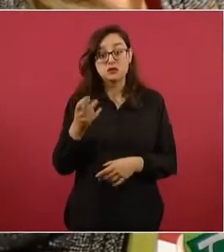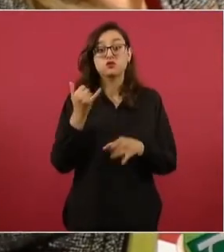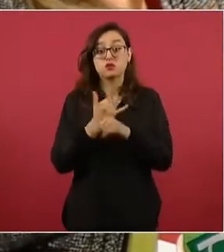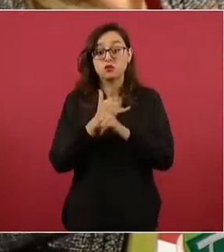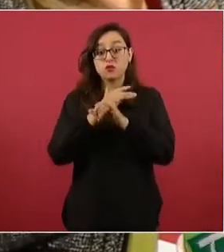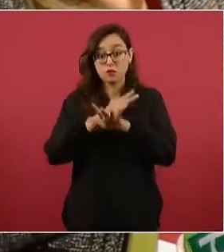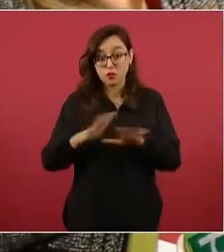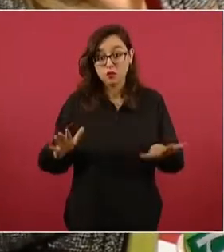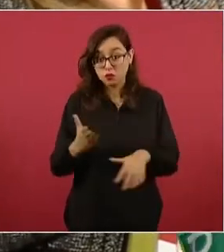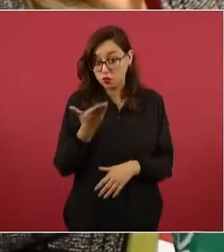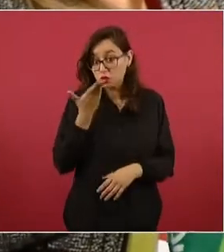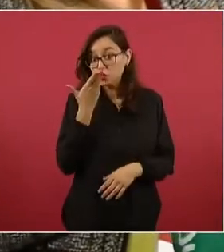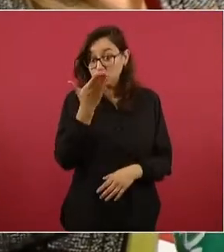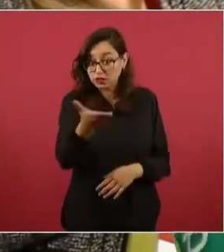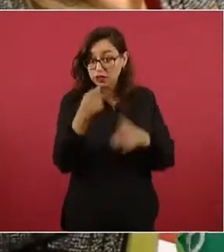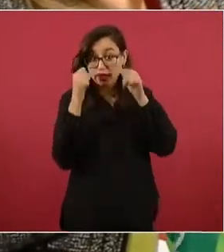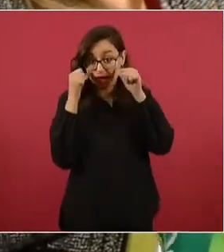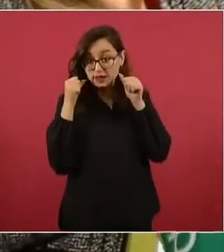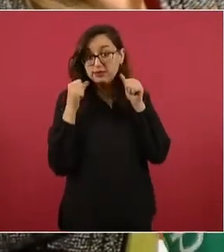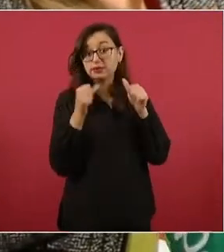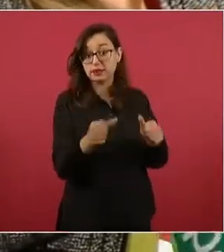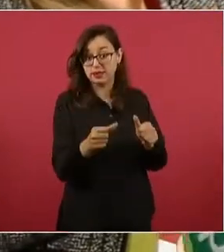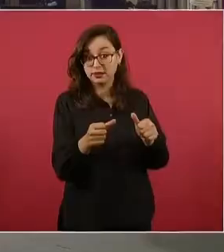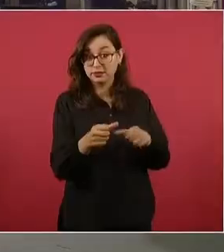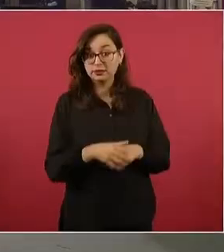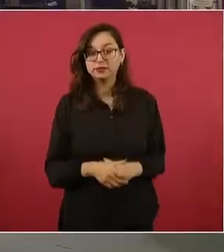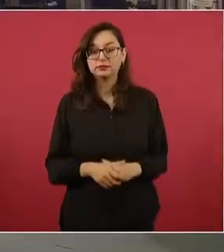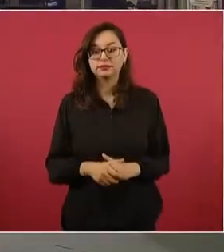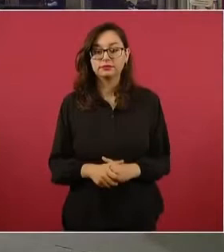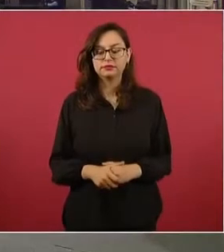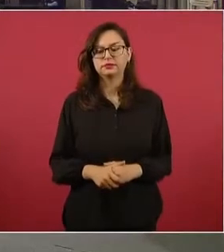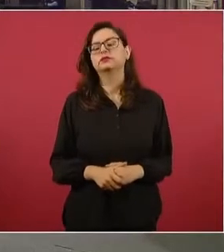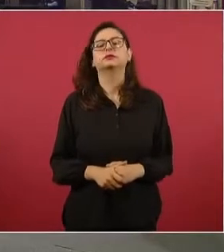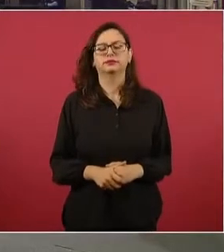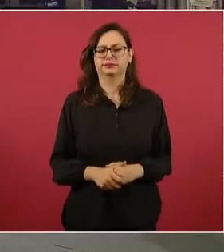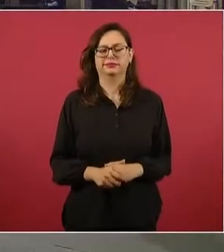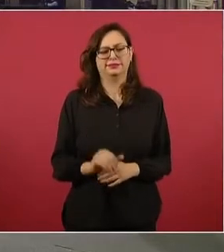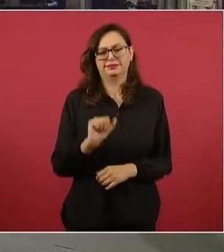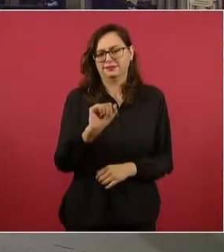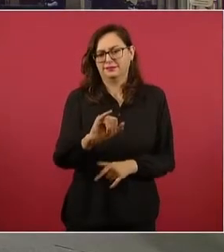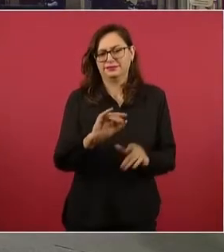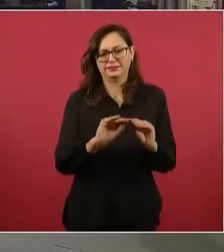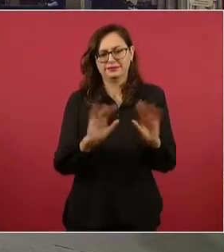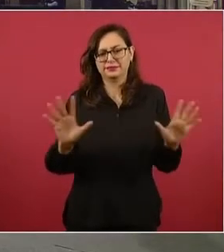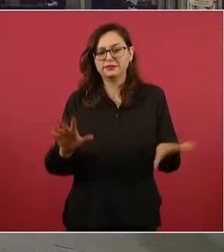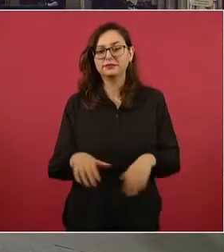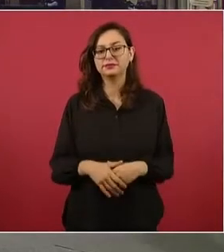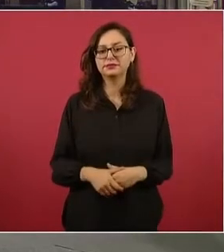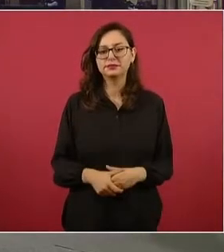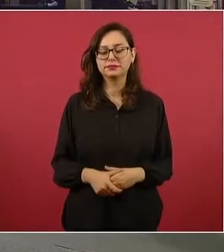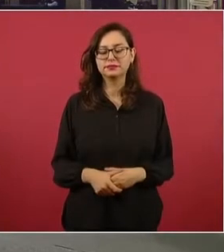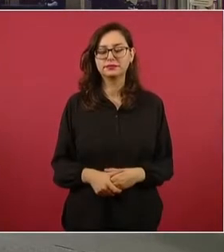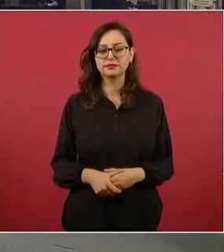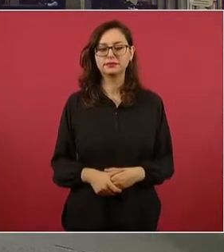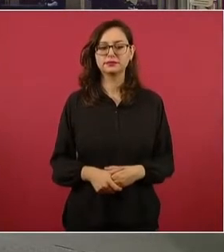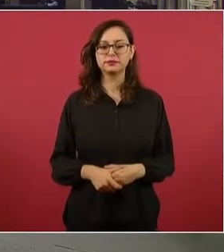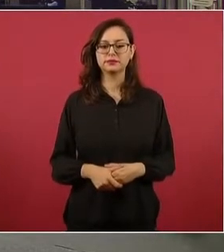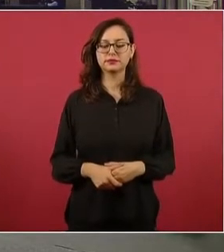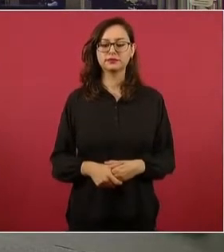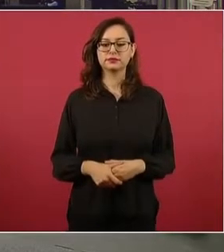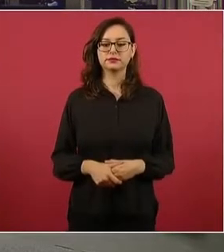cuenta todo este trabajo realizado en el 2018. Sí, desde luego. En